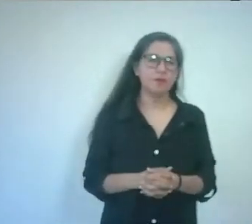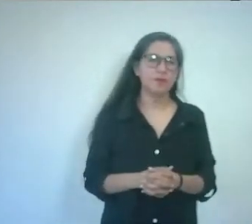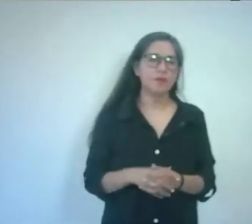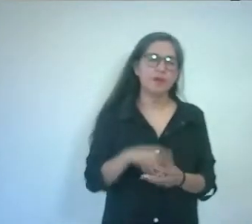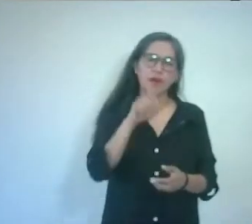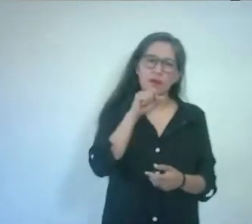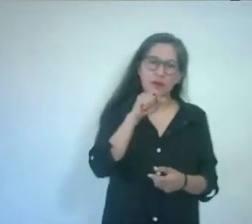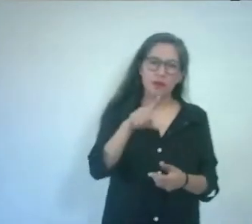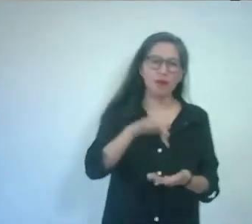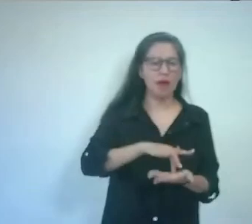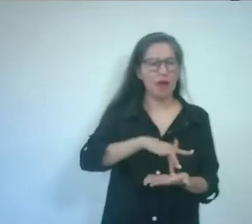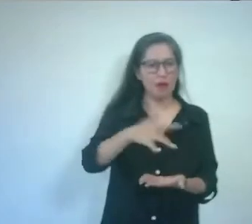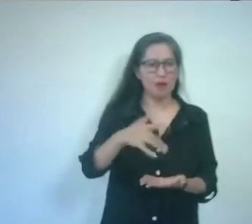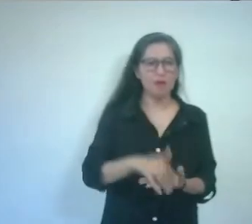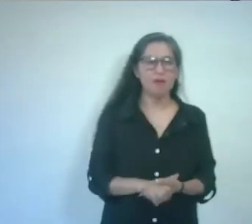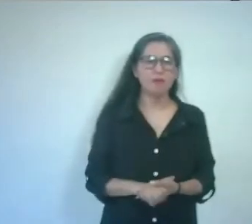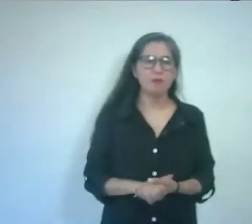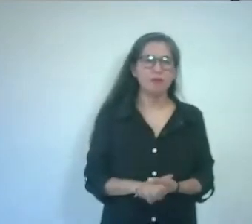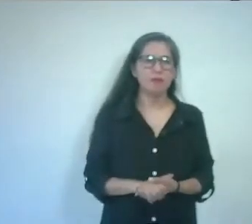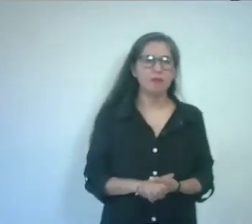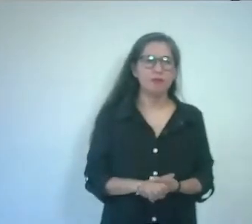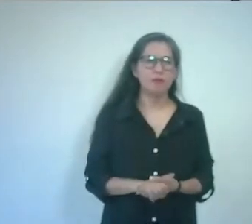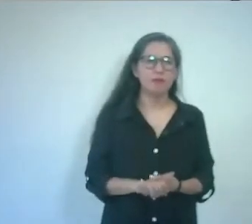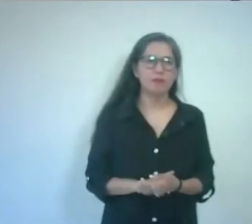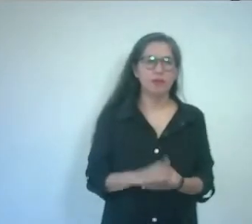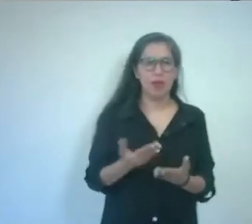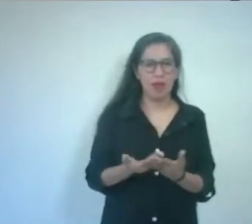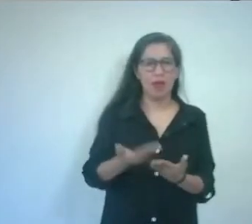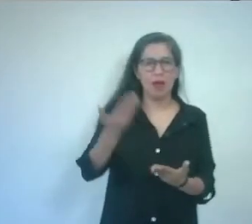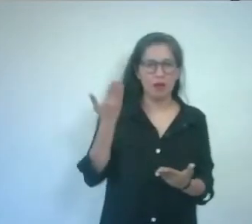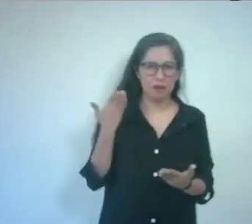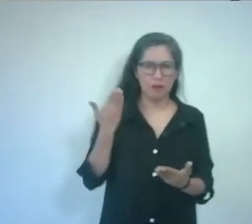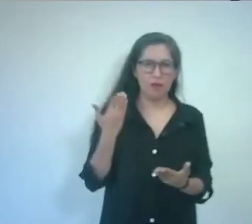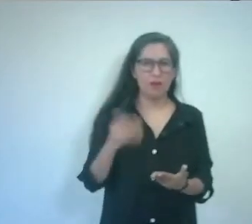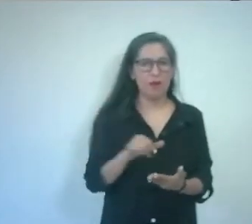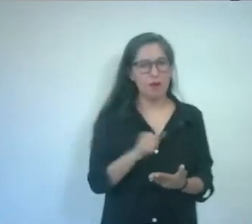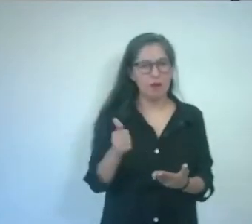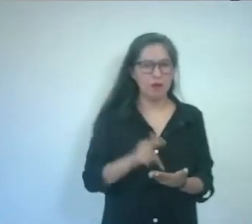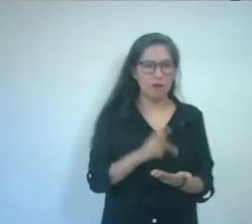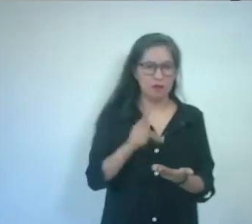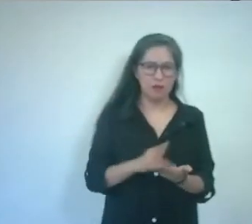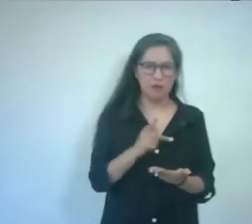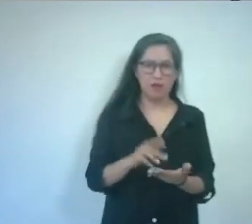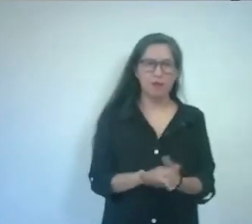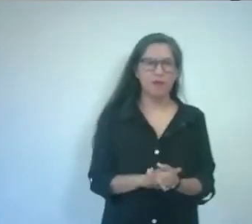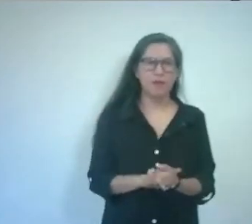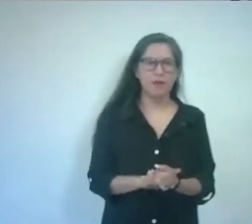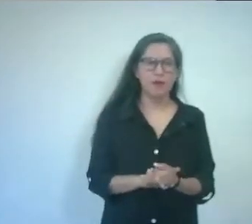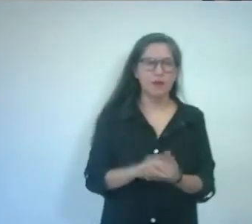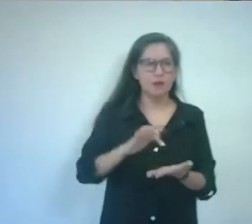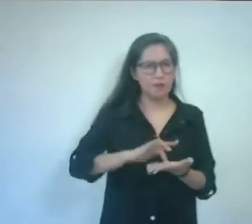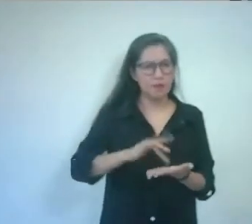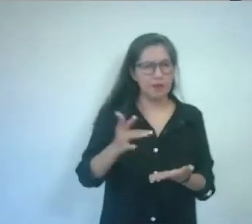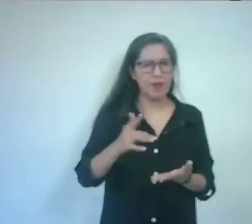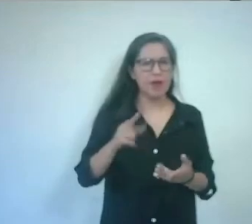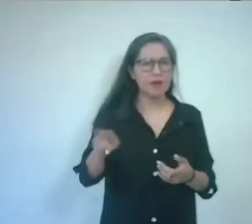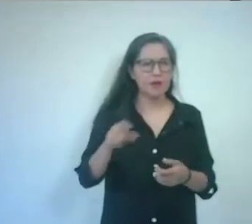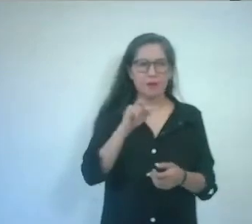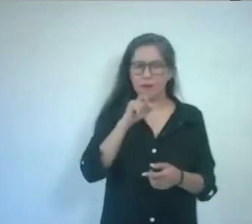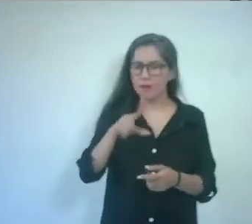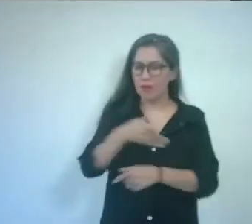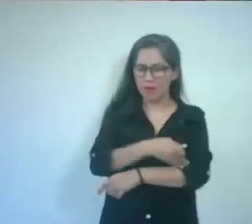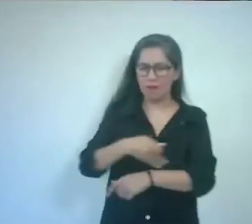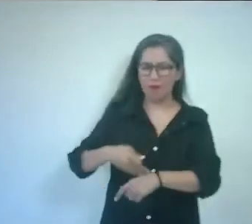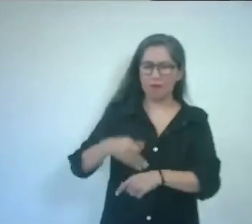También quiero extender el agradecimiento y reconocimiento, como lo he hecho ya en otras ocasiones, pues también a los círculos familiares de cada una